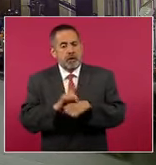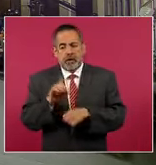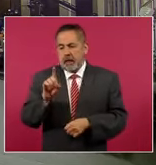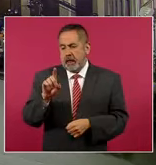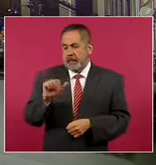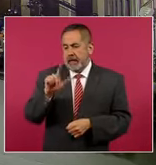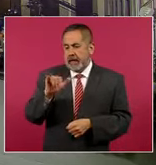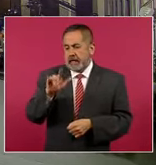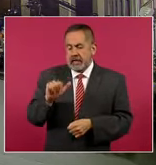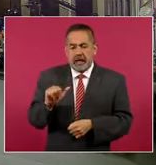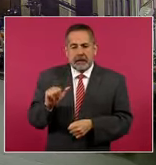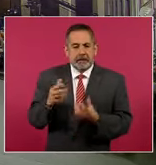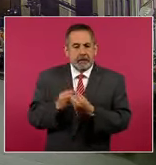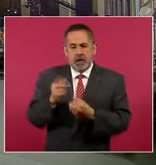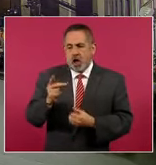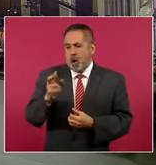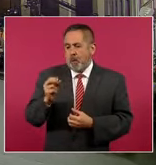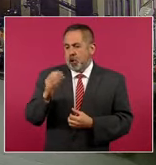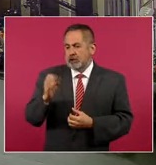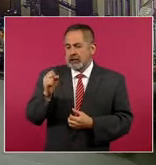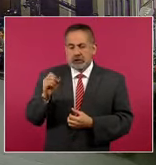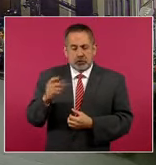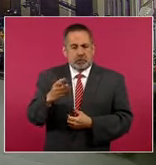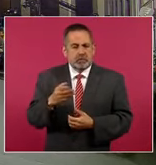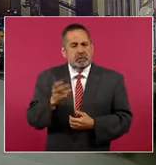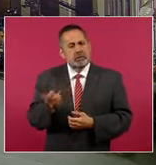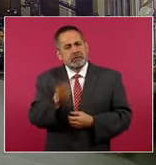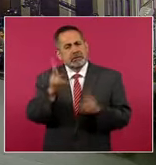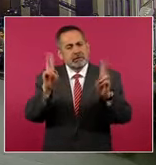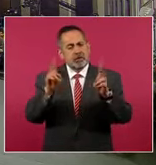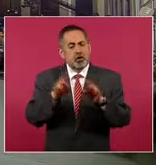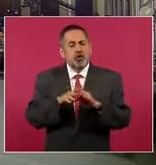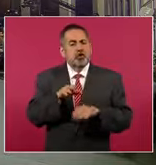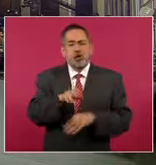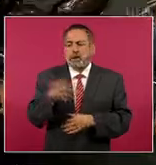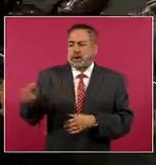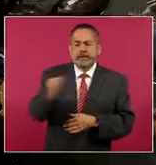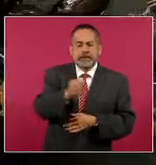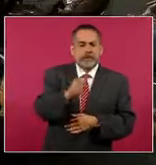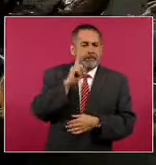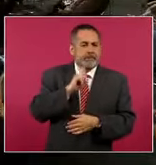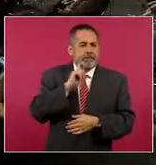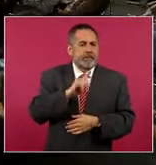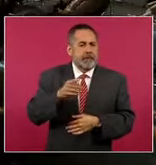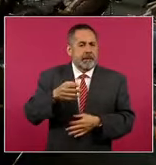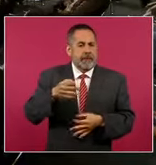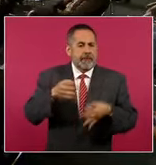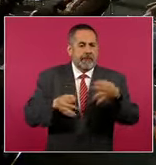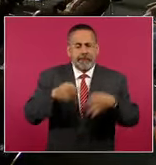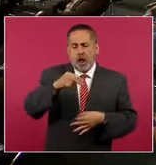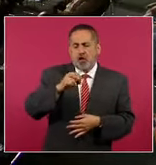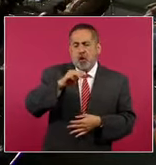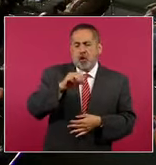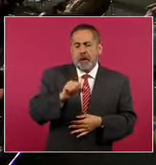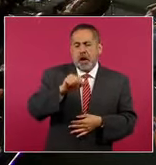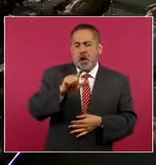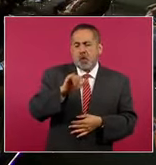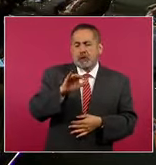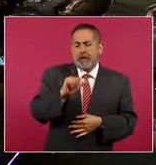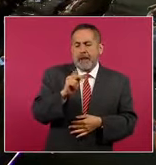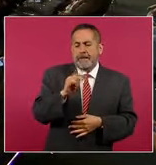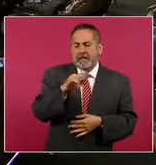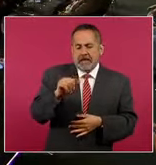de Proceso. Preguntarle algunos aspectos sobre el tema de la designación de la ministra presidente Norma Lucía Piña.